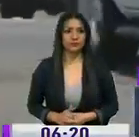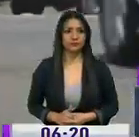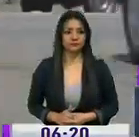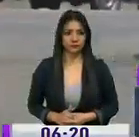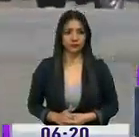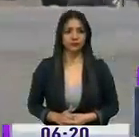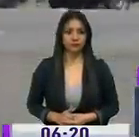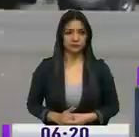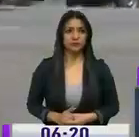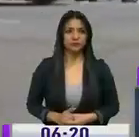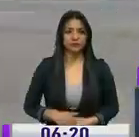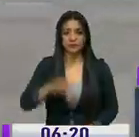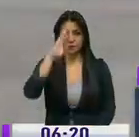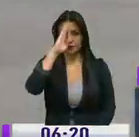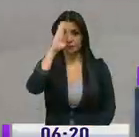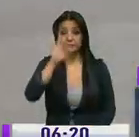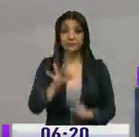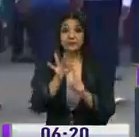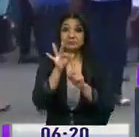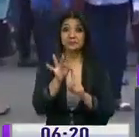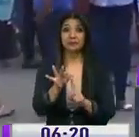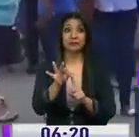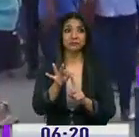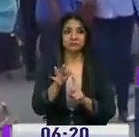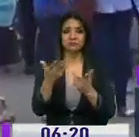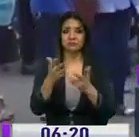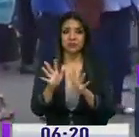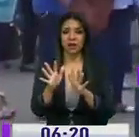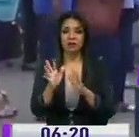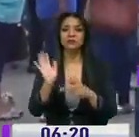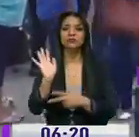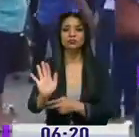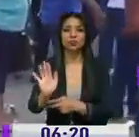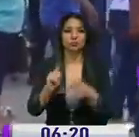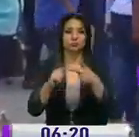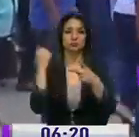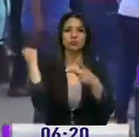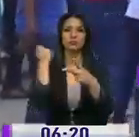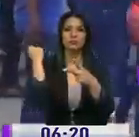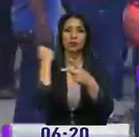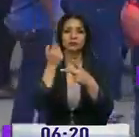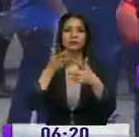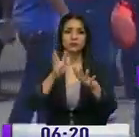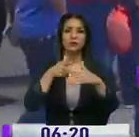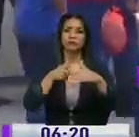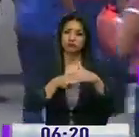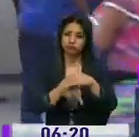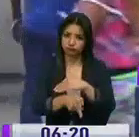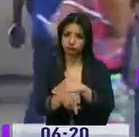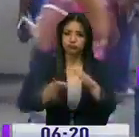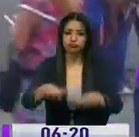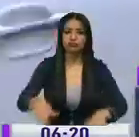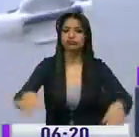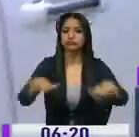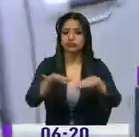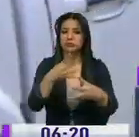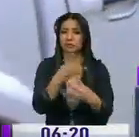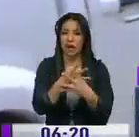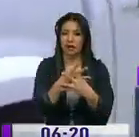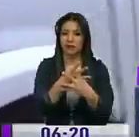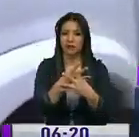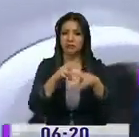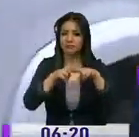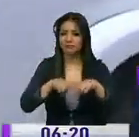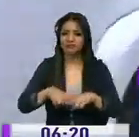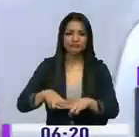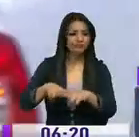El personal de criminalística, de medicina legal, con sus respectivas ambulancias, se hicieron presentes en el sitio donde se